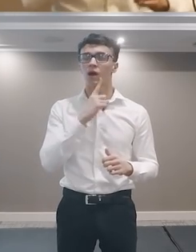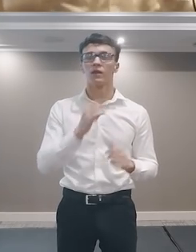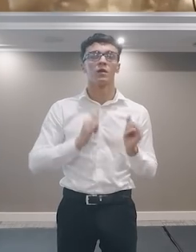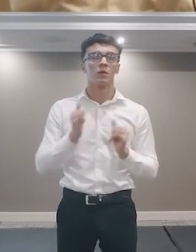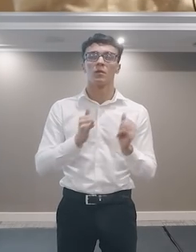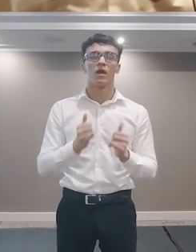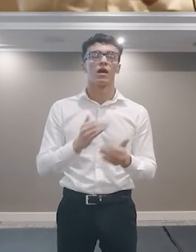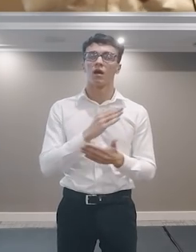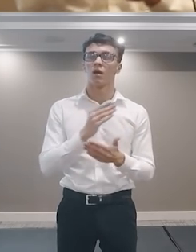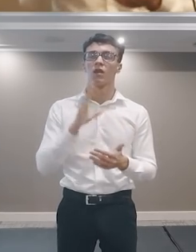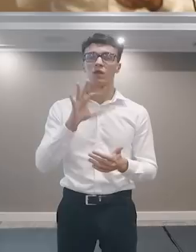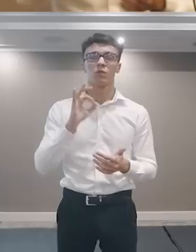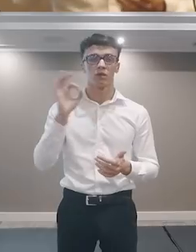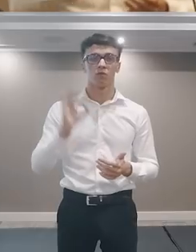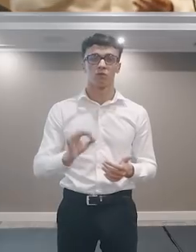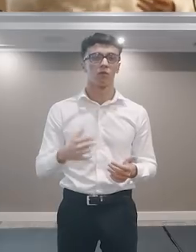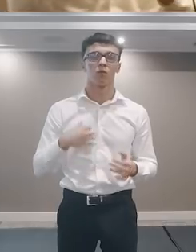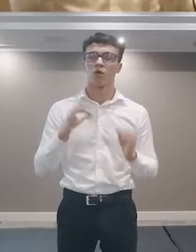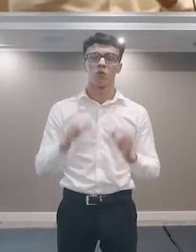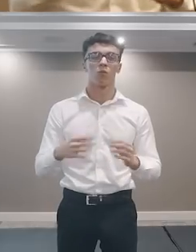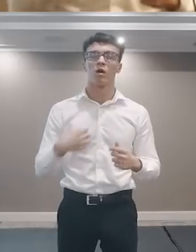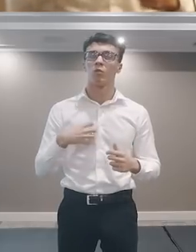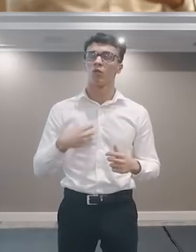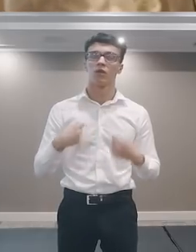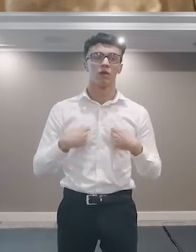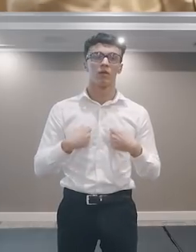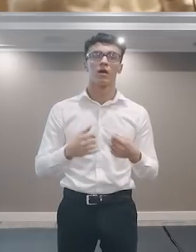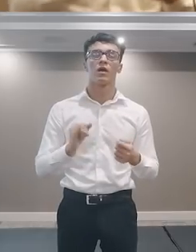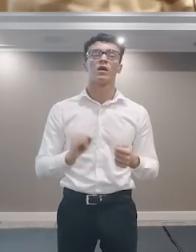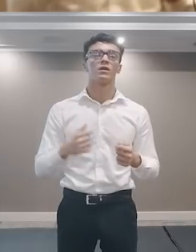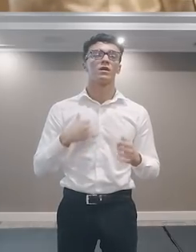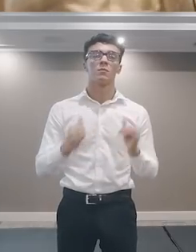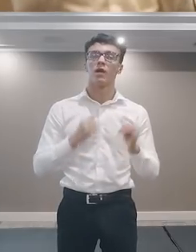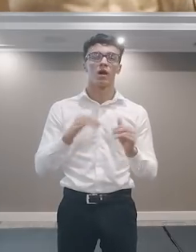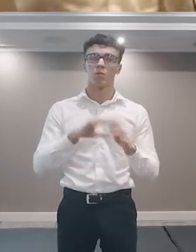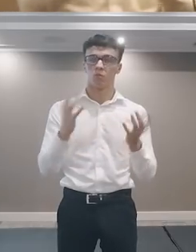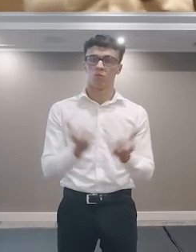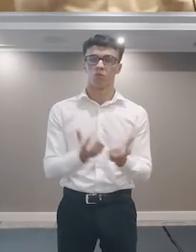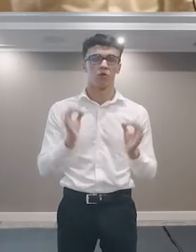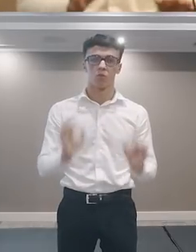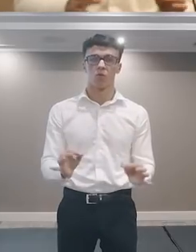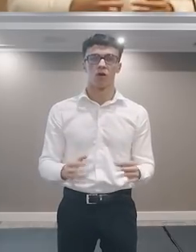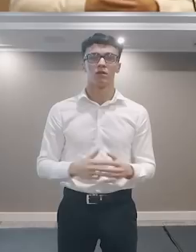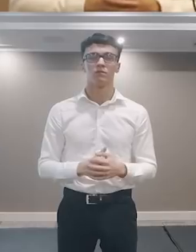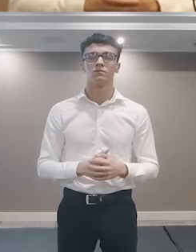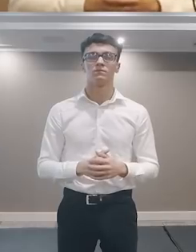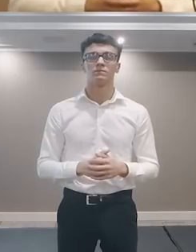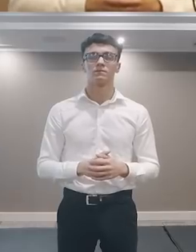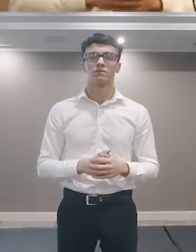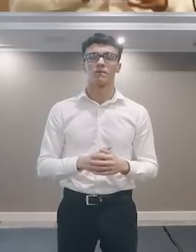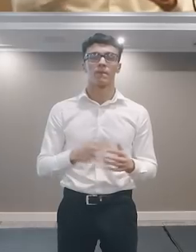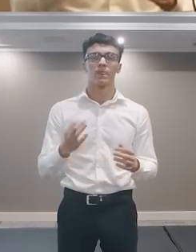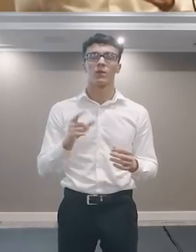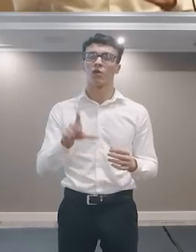el mismo estilo de vida en cuanto a vacaciones pues permitir los viajes podemos permitirnos viajar y así todas las personas esto es una lección una decisión